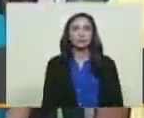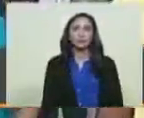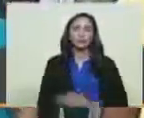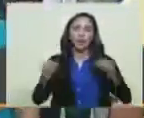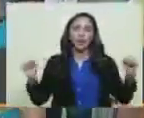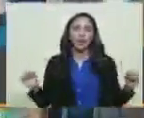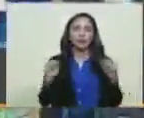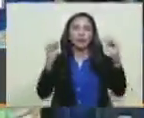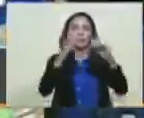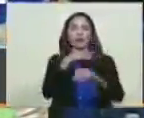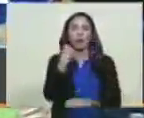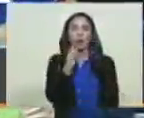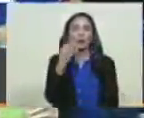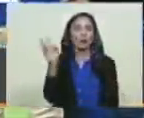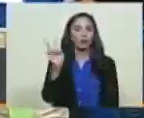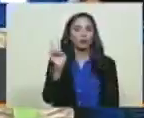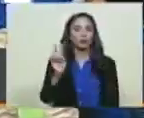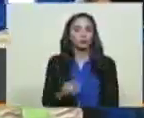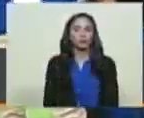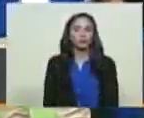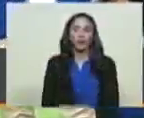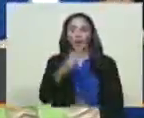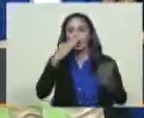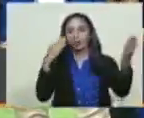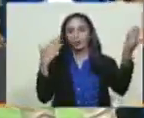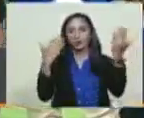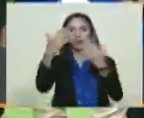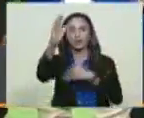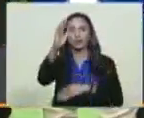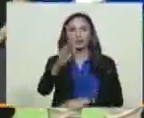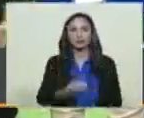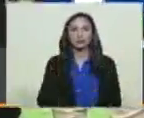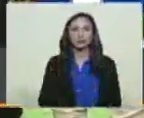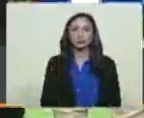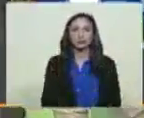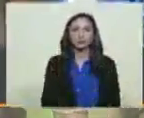debido a la juventud venezolana a cada victoria 7